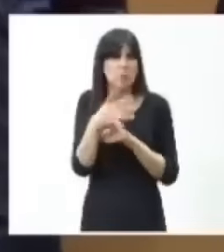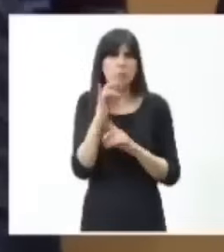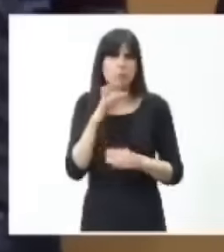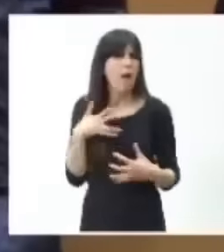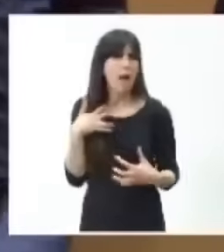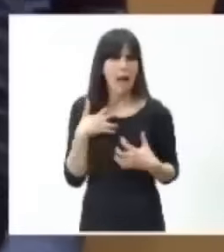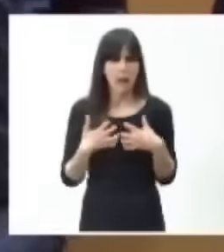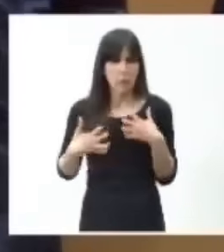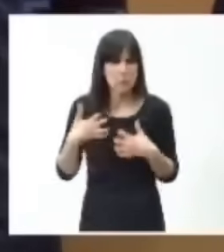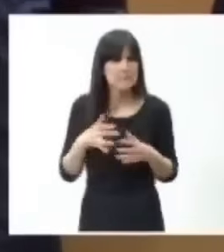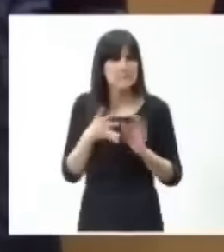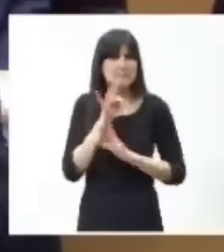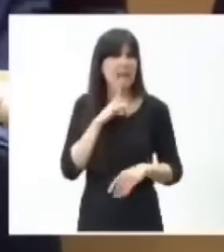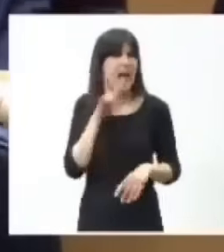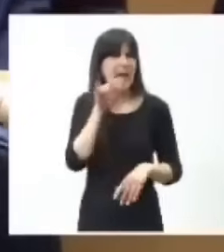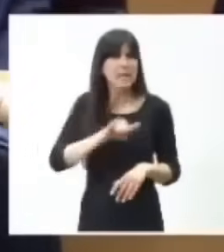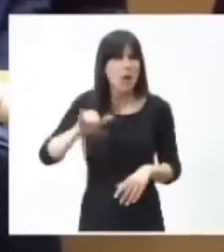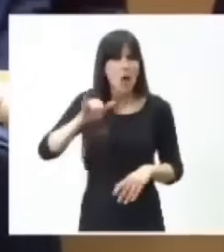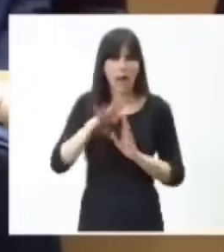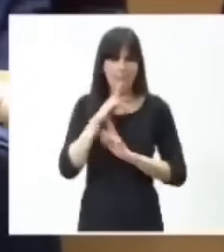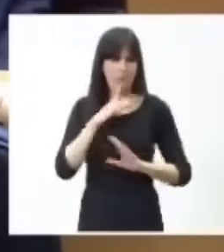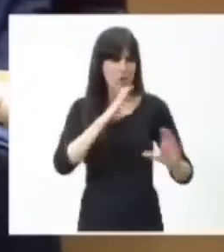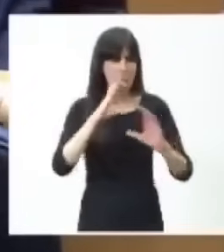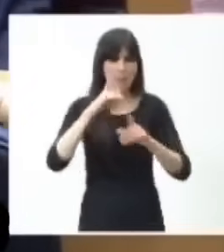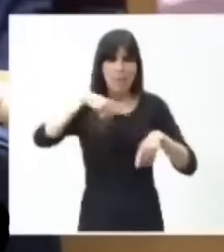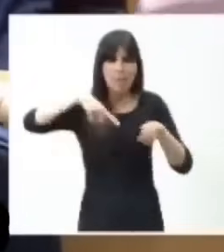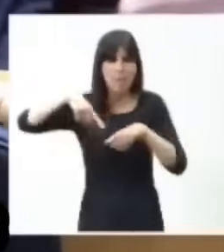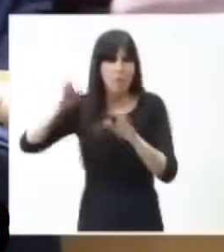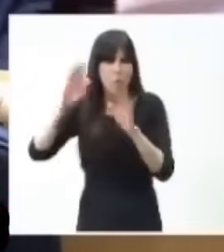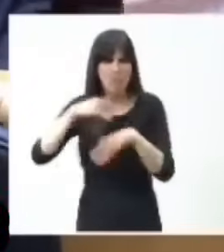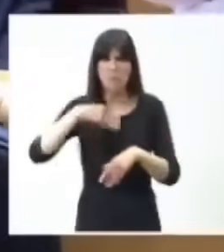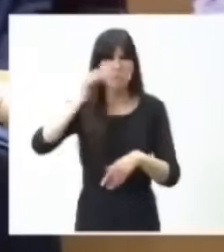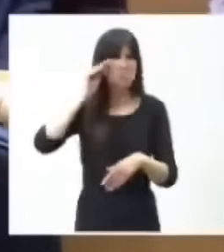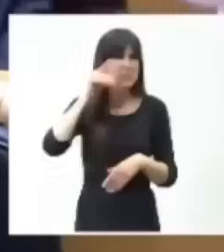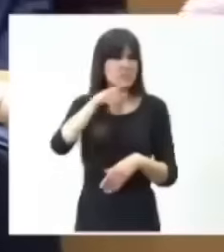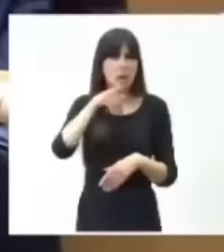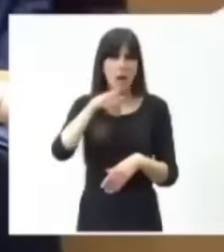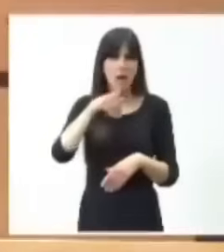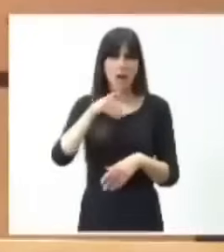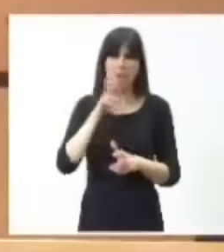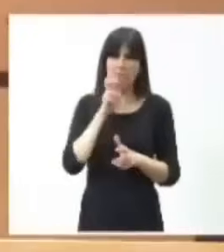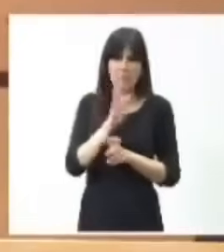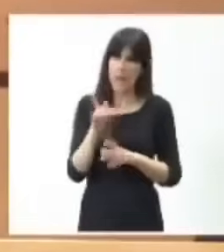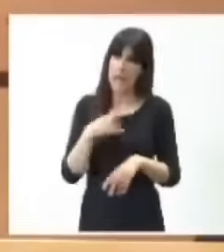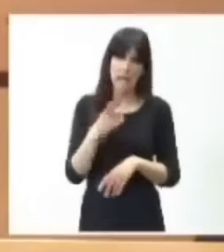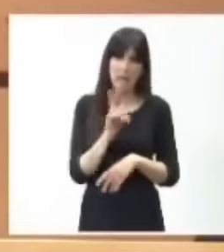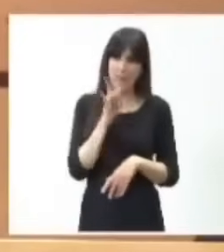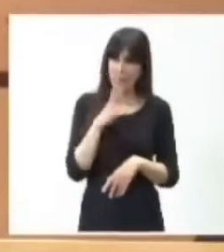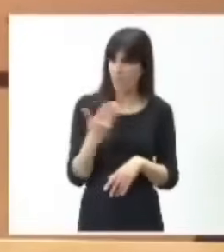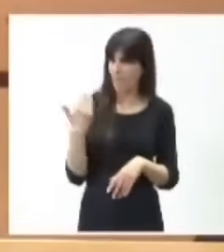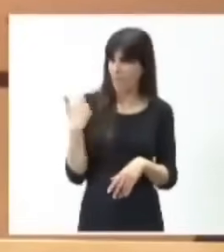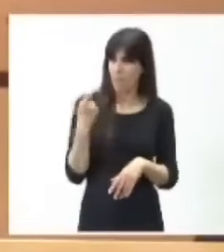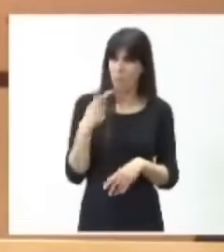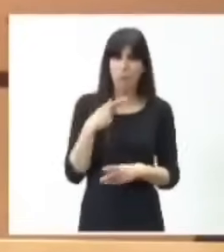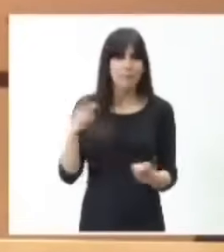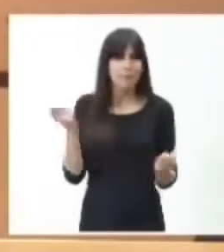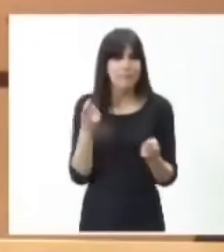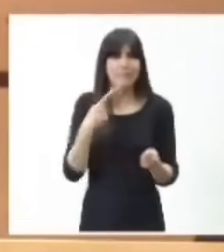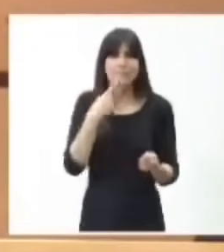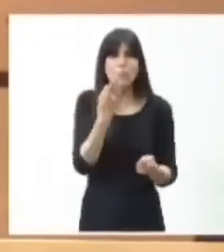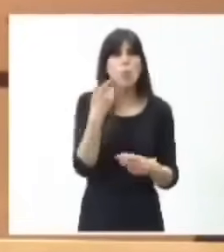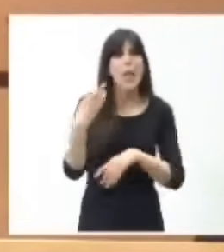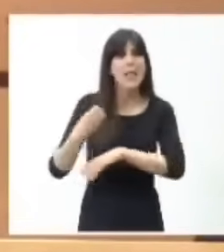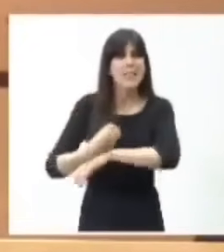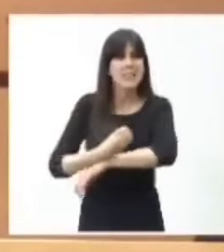¿no? La Rioja incomunicada. Yo no pensaba que estuvieran ustedes tan mal, porque hace unos días anuncié que llevaría un